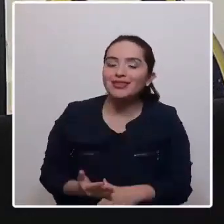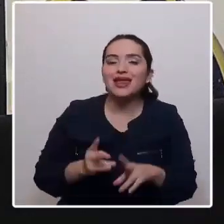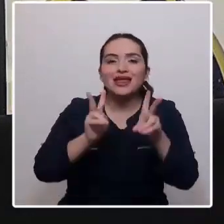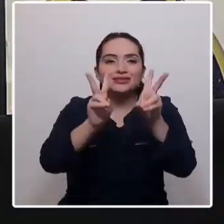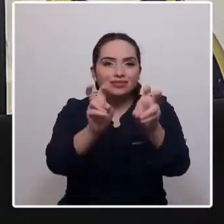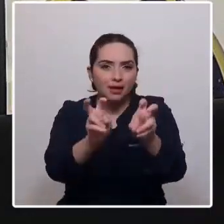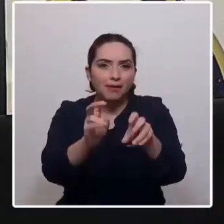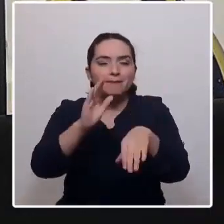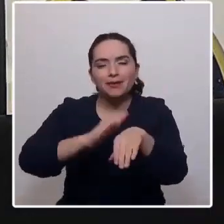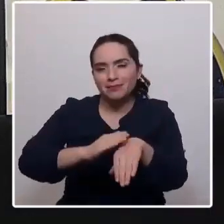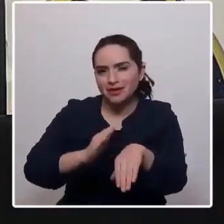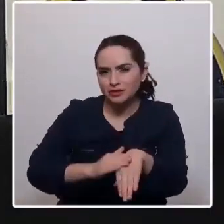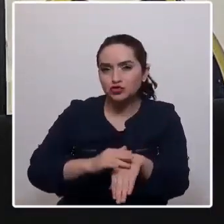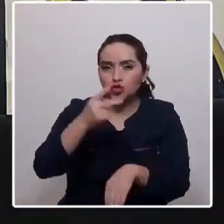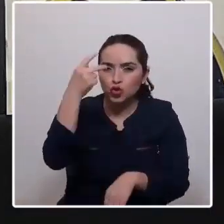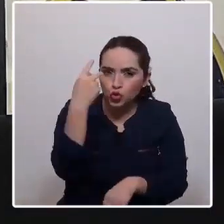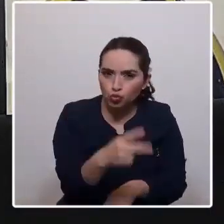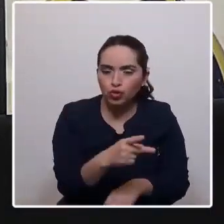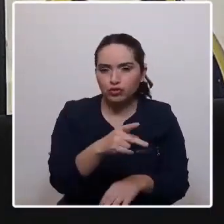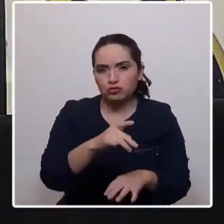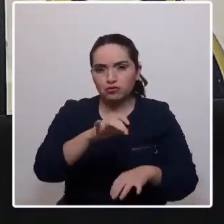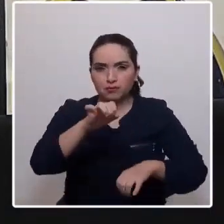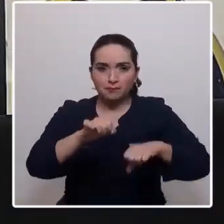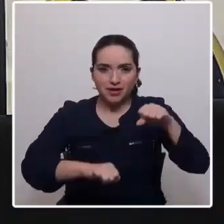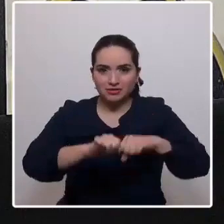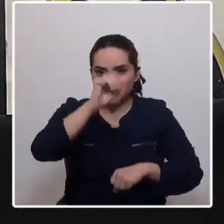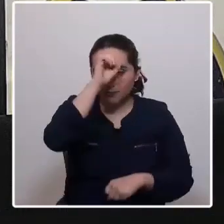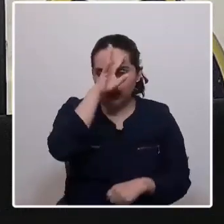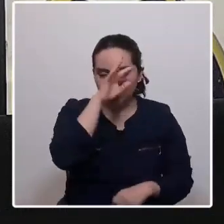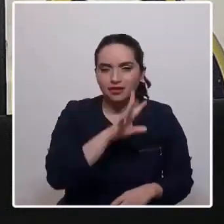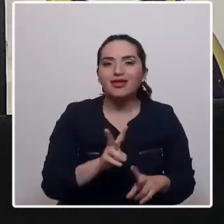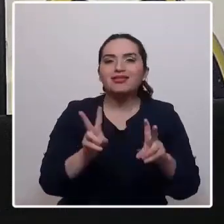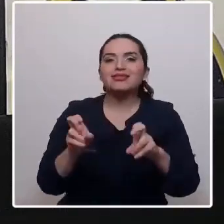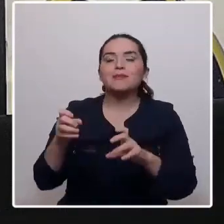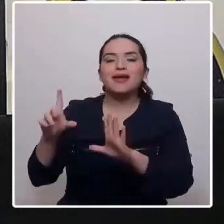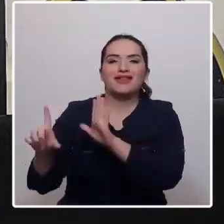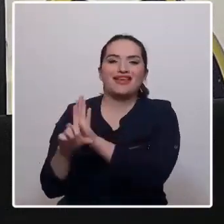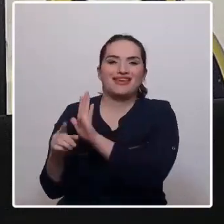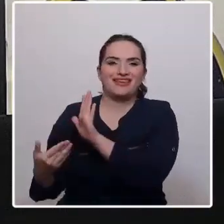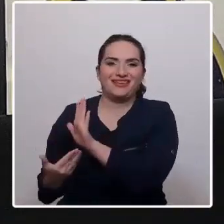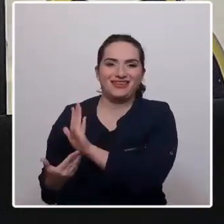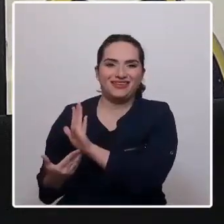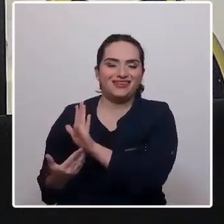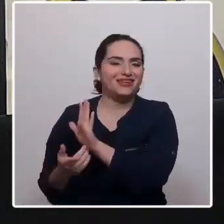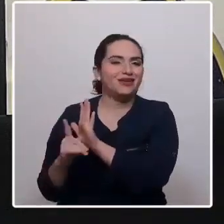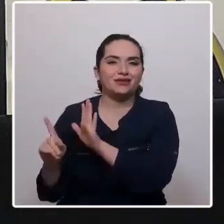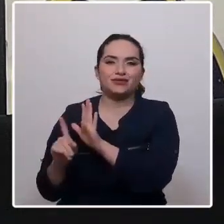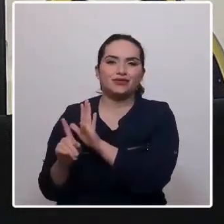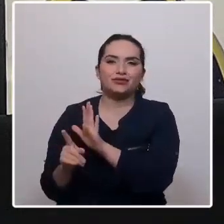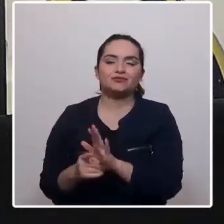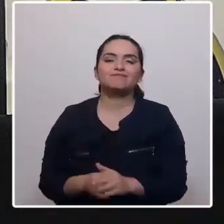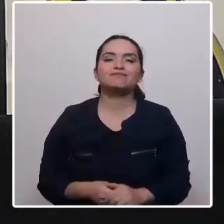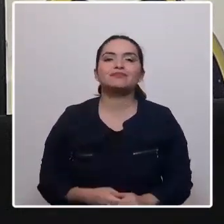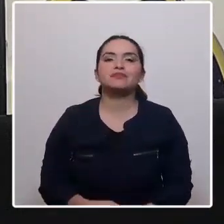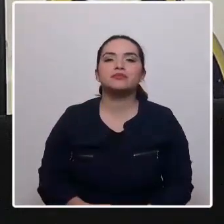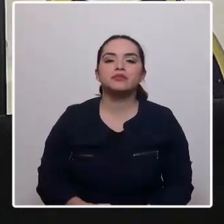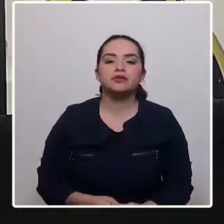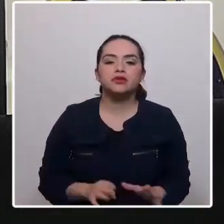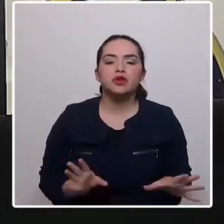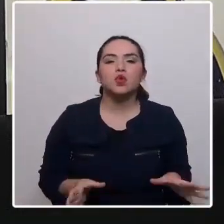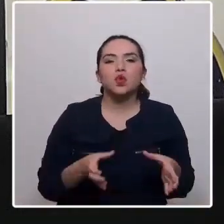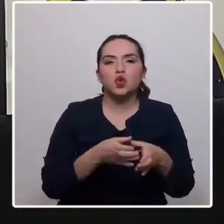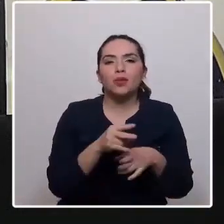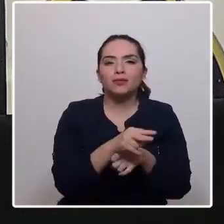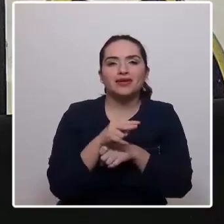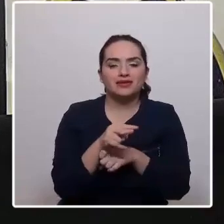otorgamiento de los permisos, de las pertenencias, en la esfera de los judiciales, en la esfera judicial, y no entregarse a un órgano administrativo como podría ser el Servicio Nacional de